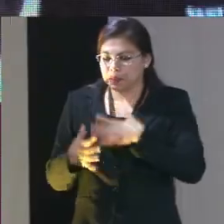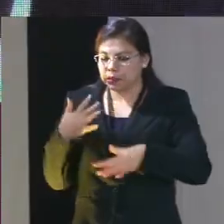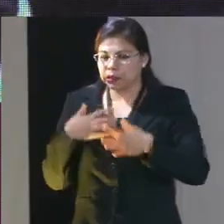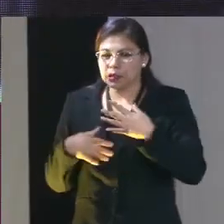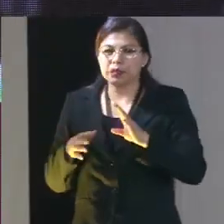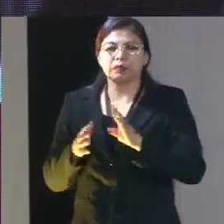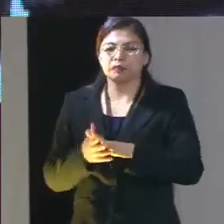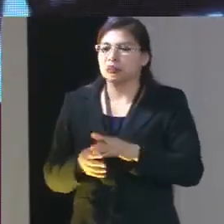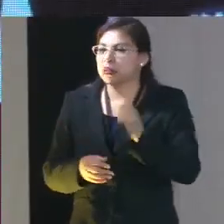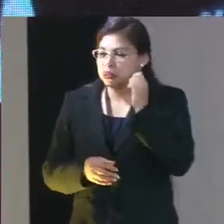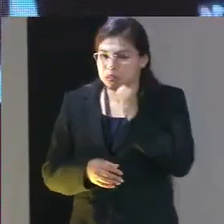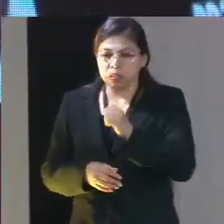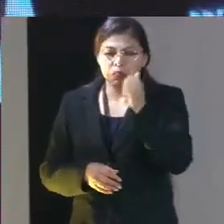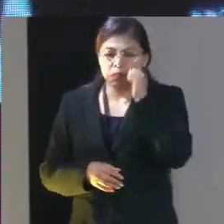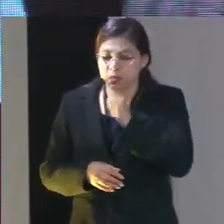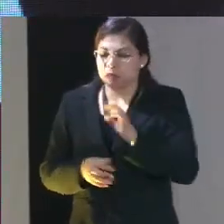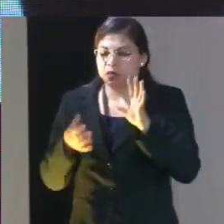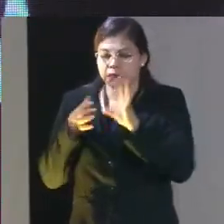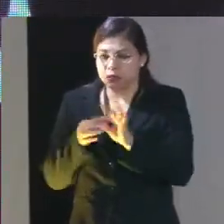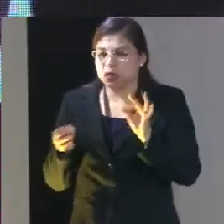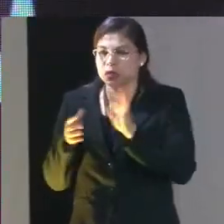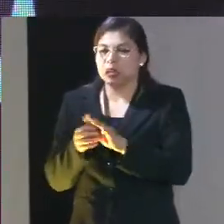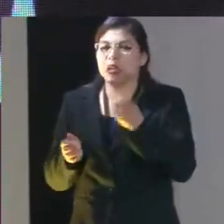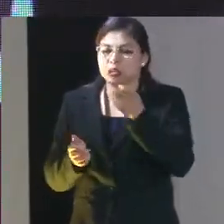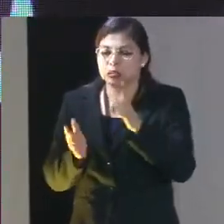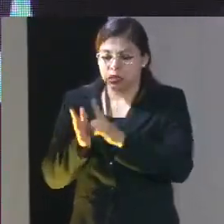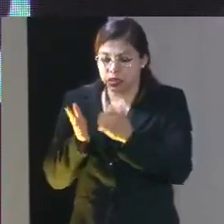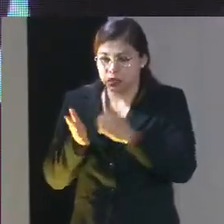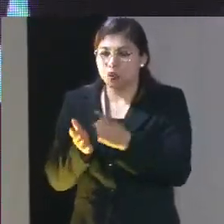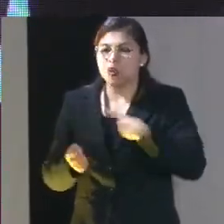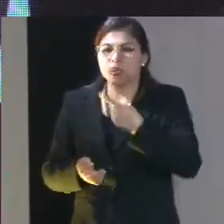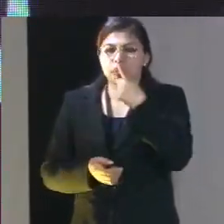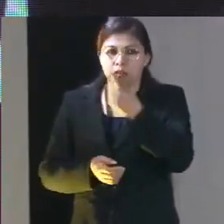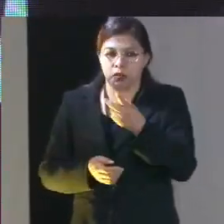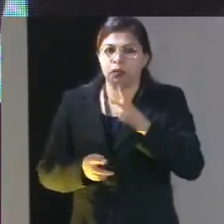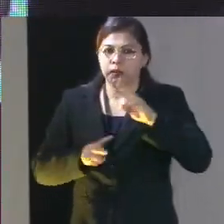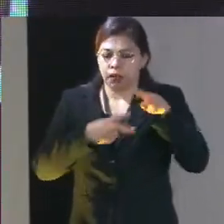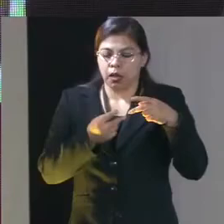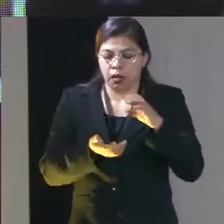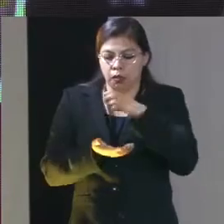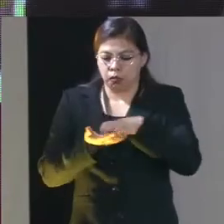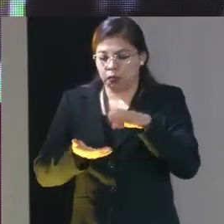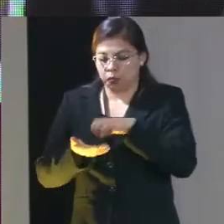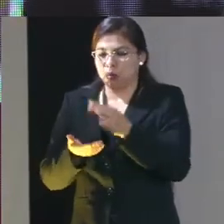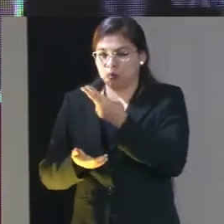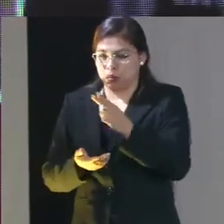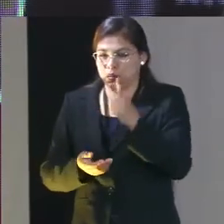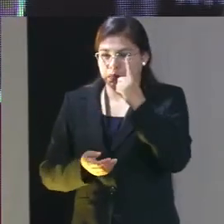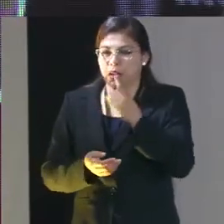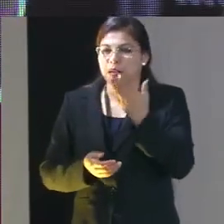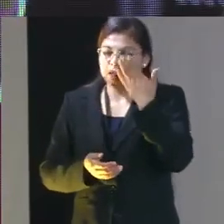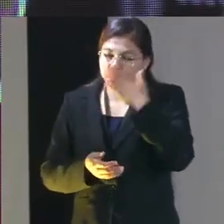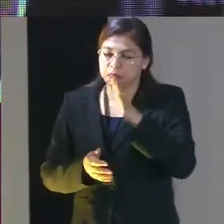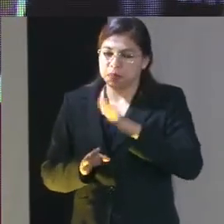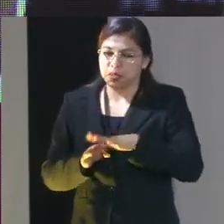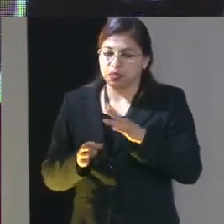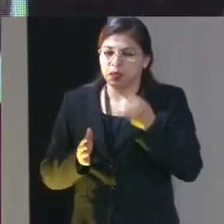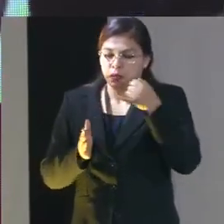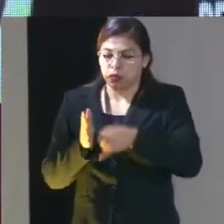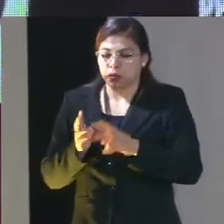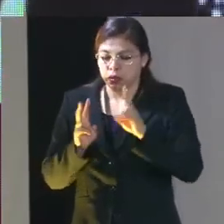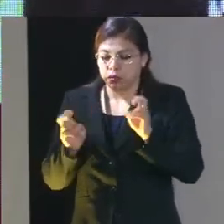En exceso. Lo explica Luis Fernando en ese libro que les digo que vayan a comprar aquí al stand de Grano de Sal.